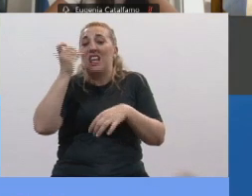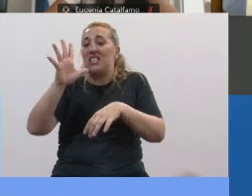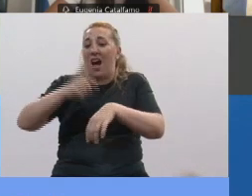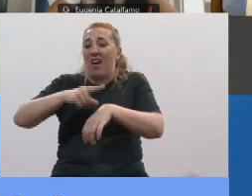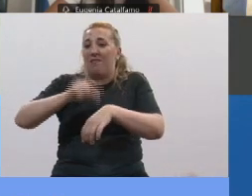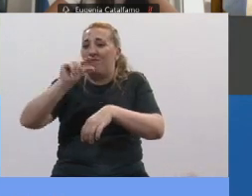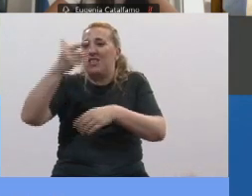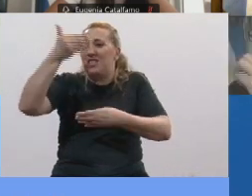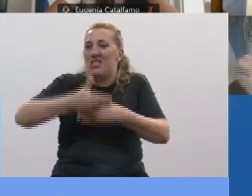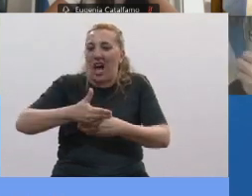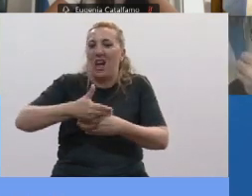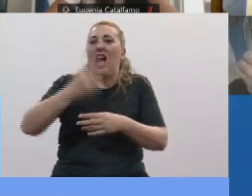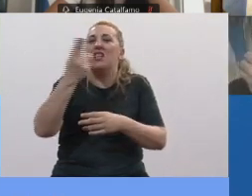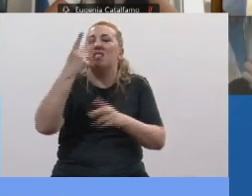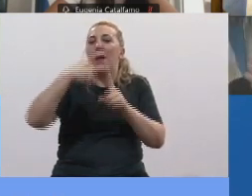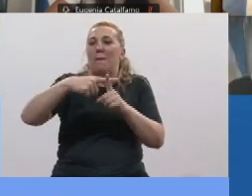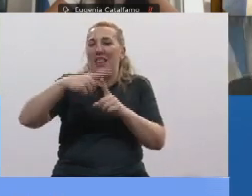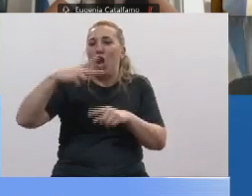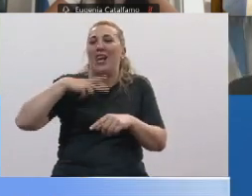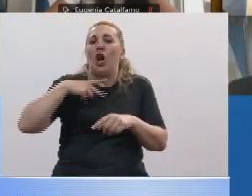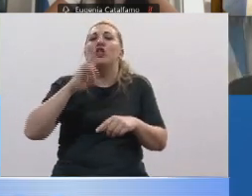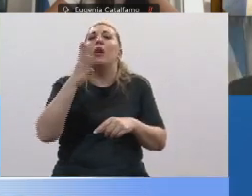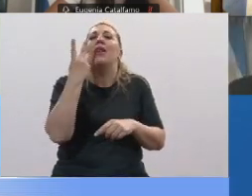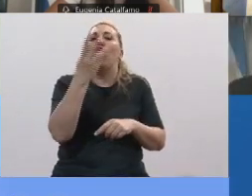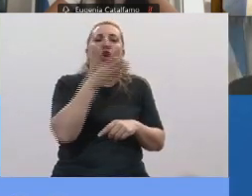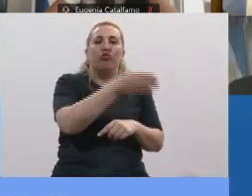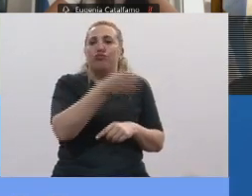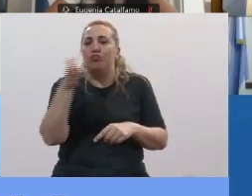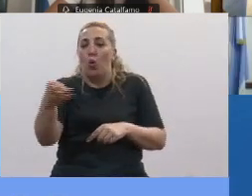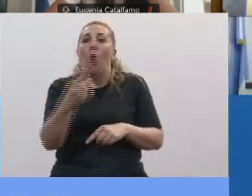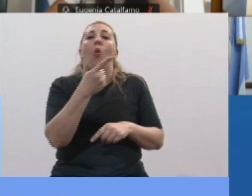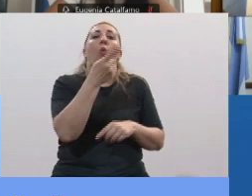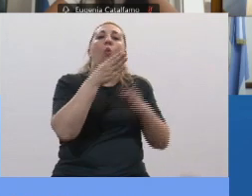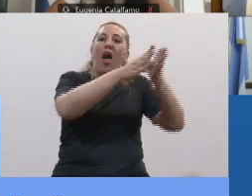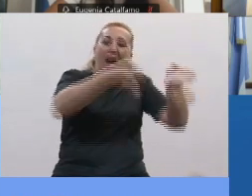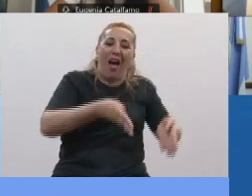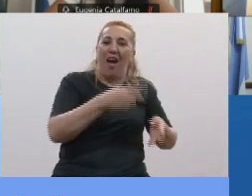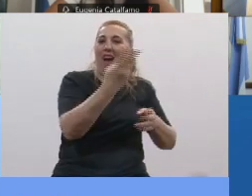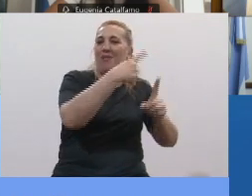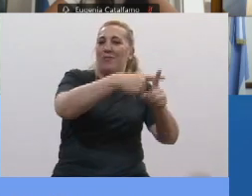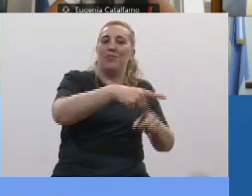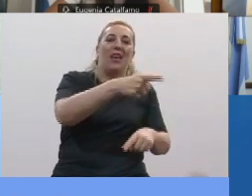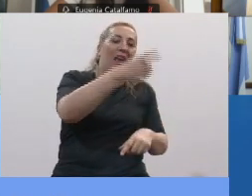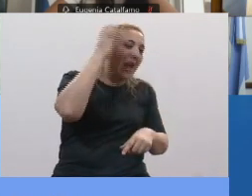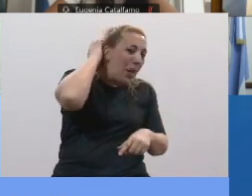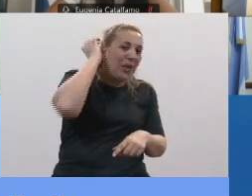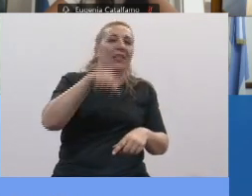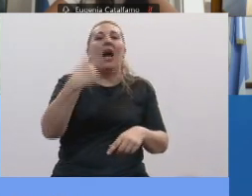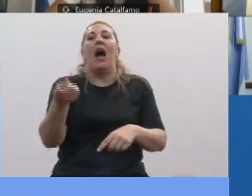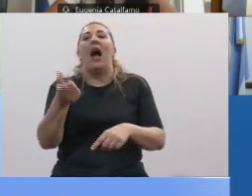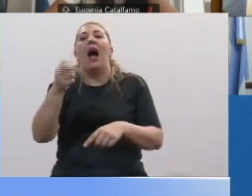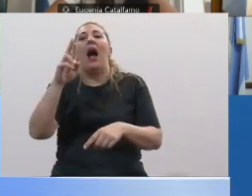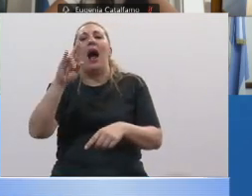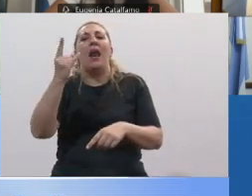cementerio de la Recoleta, lo llevé solo a dos tumbas, a la tumba de Evita y a la tumba del general Aramburo. Le